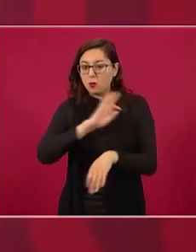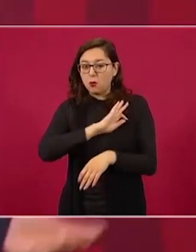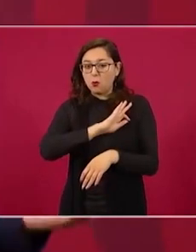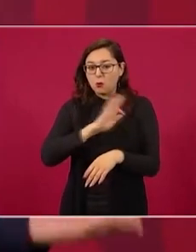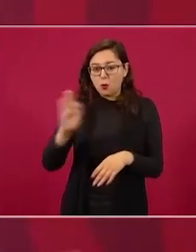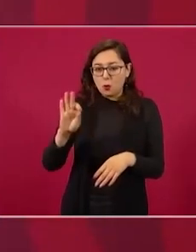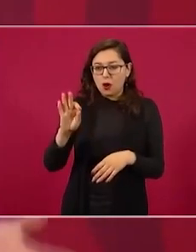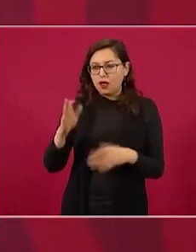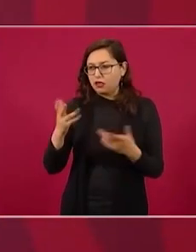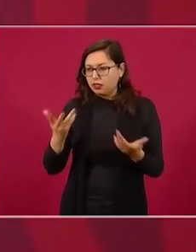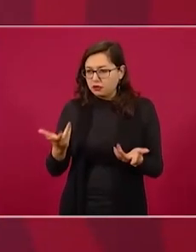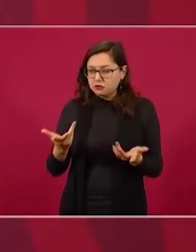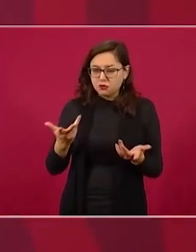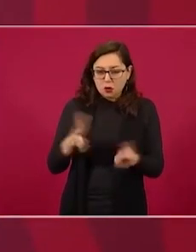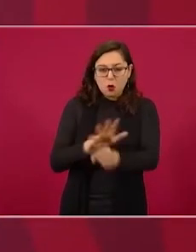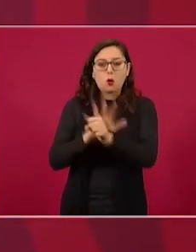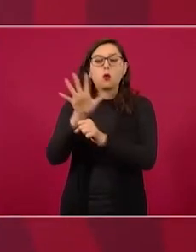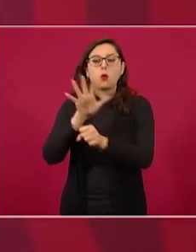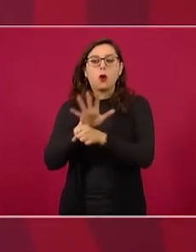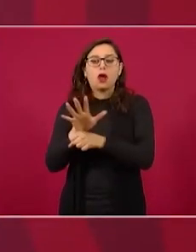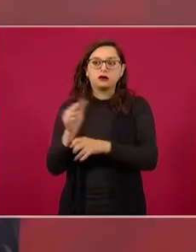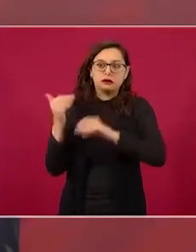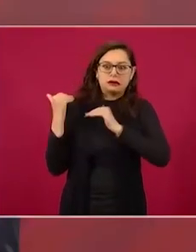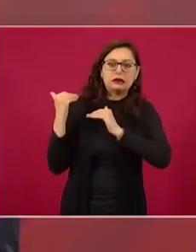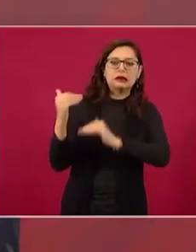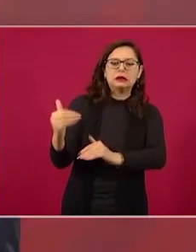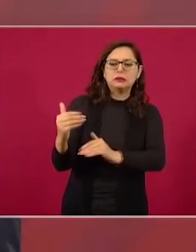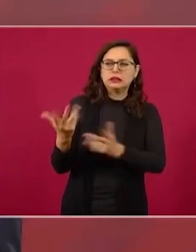De una vez a ver